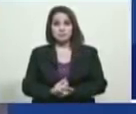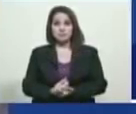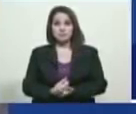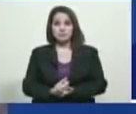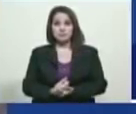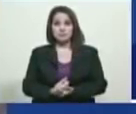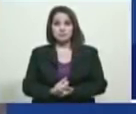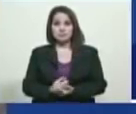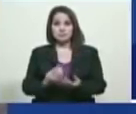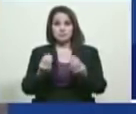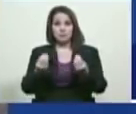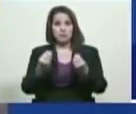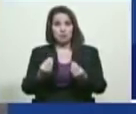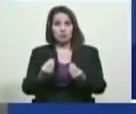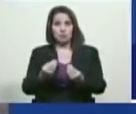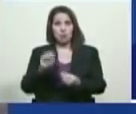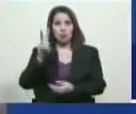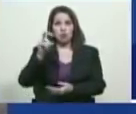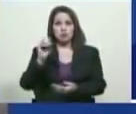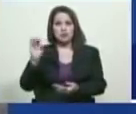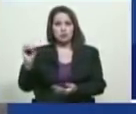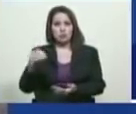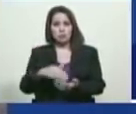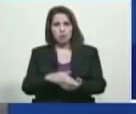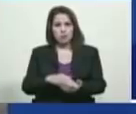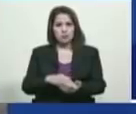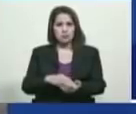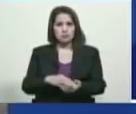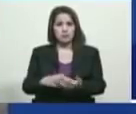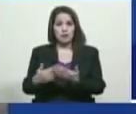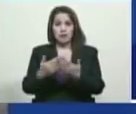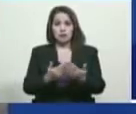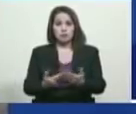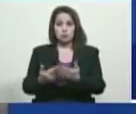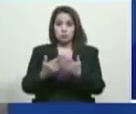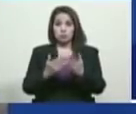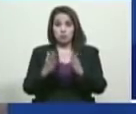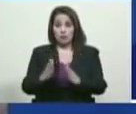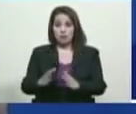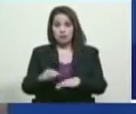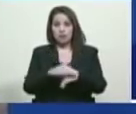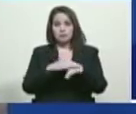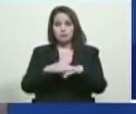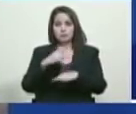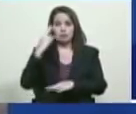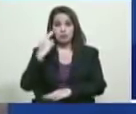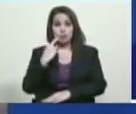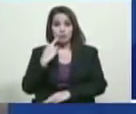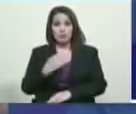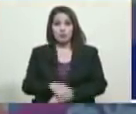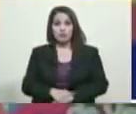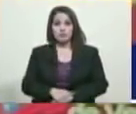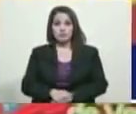estar alrededor de los 200.000 estudiantes en este momento en la misión Riva.